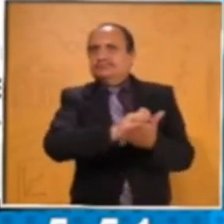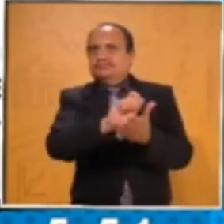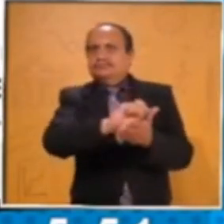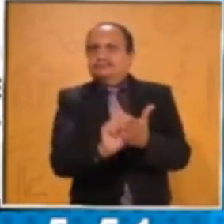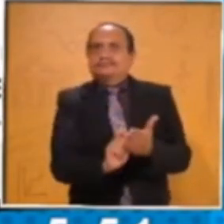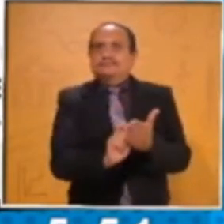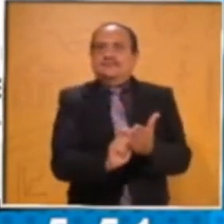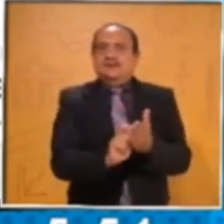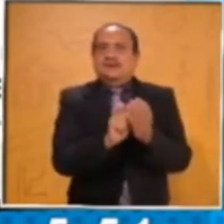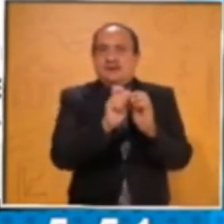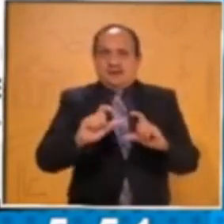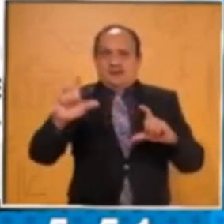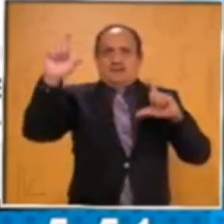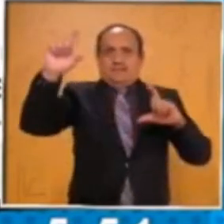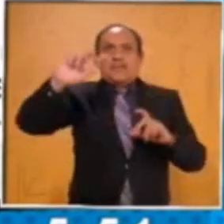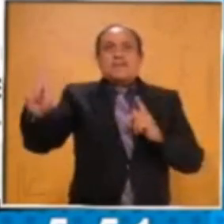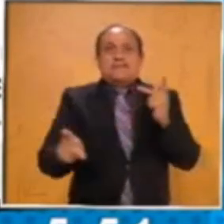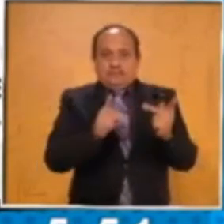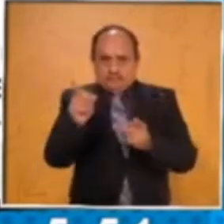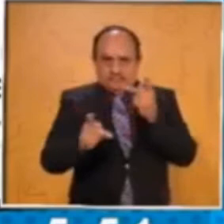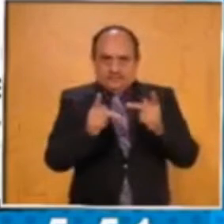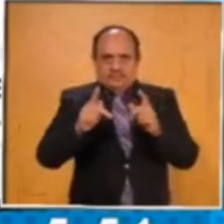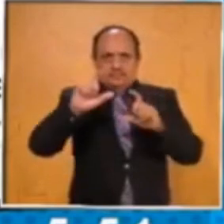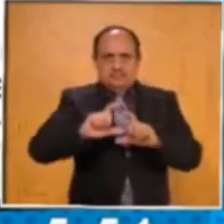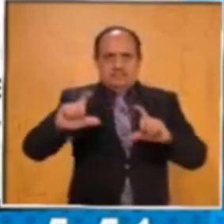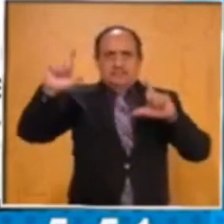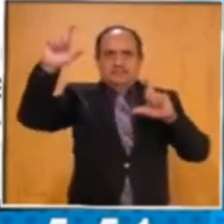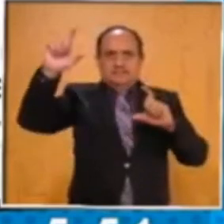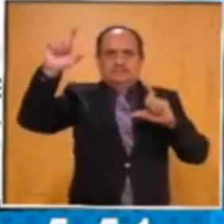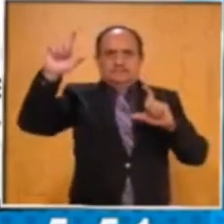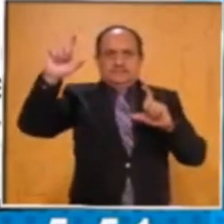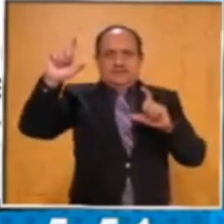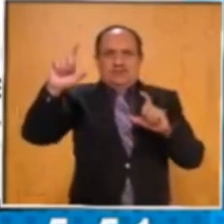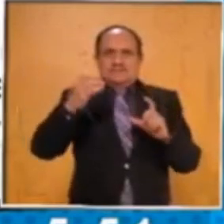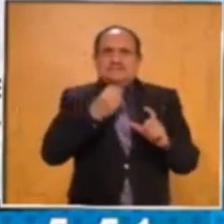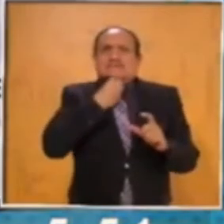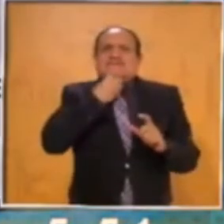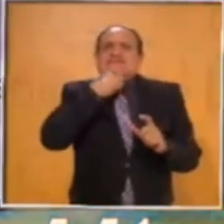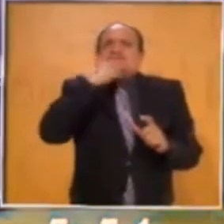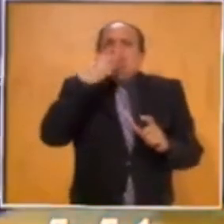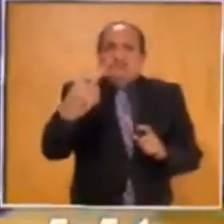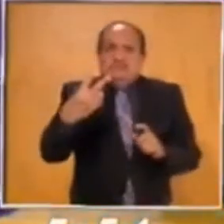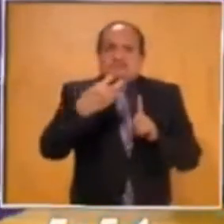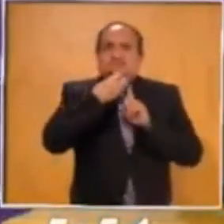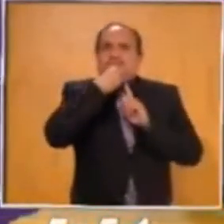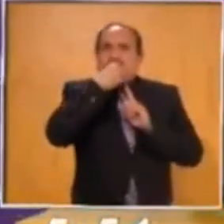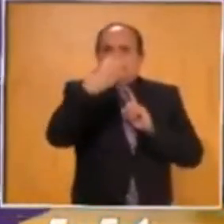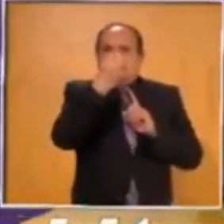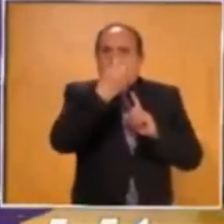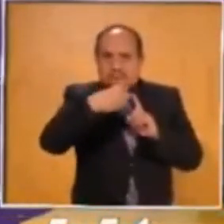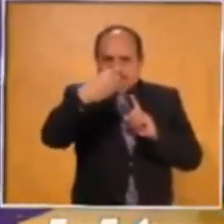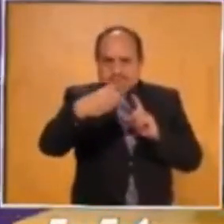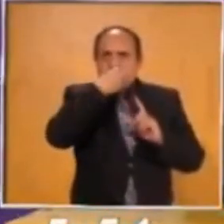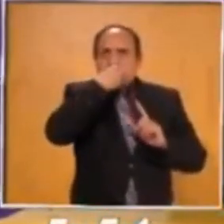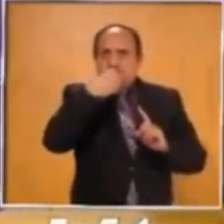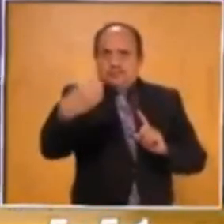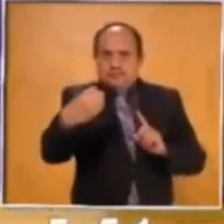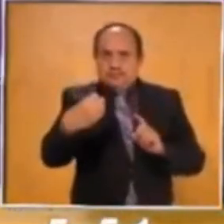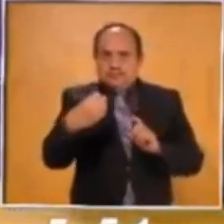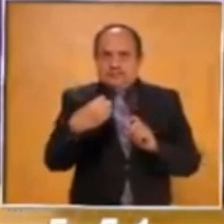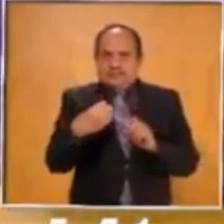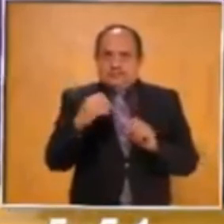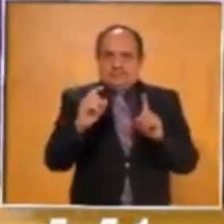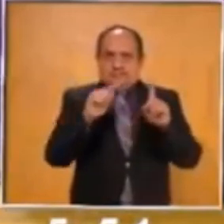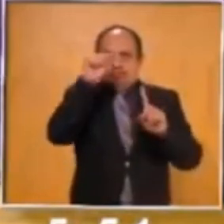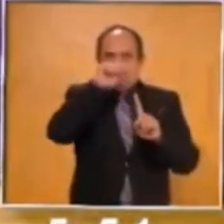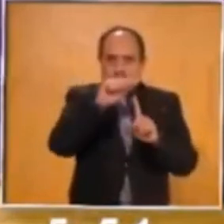signos de interrogación para representar gráficamente la entonación de pregunta en una frase. Y los signos de admiración